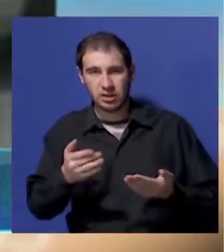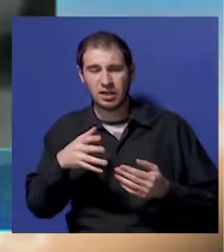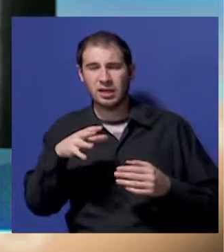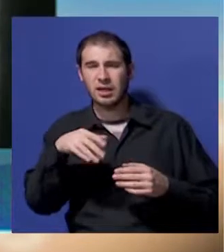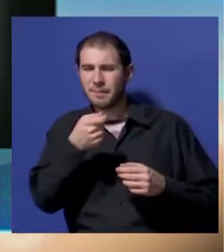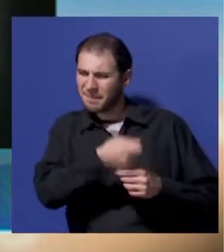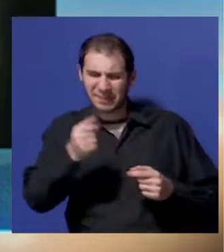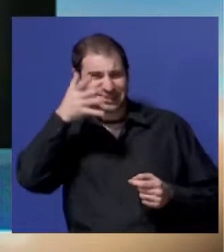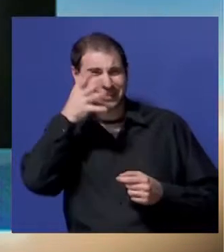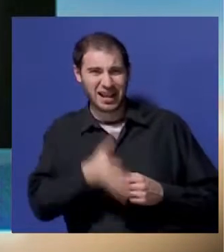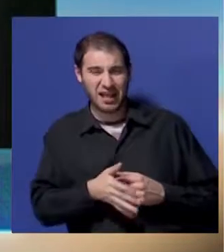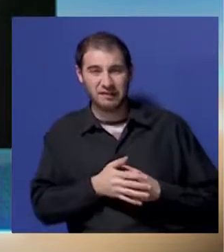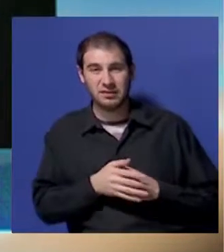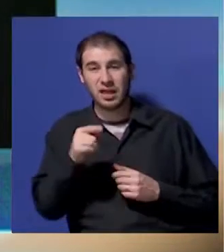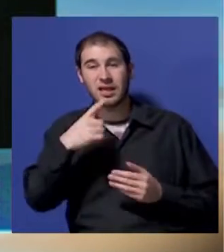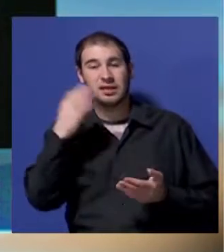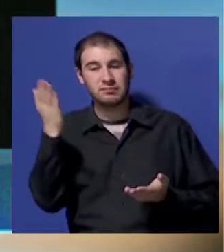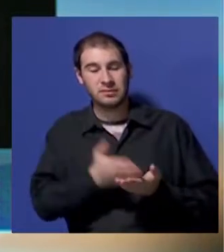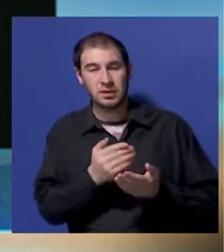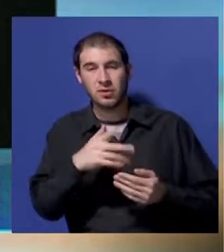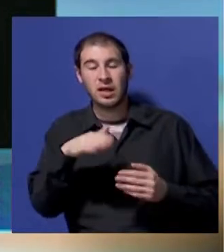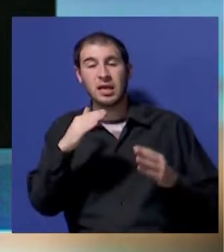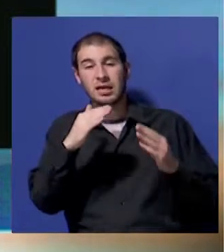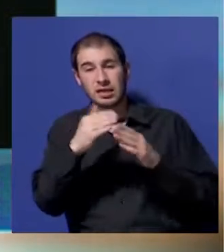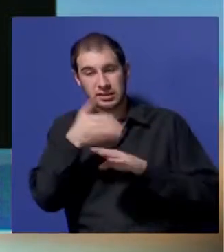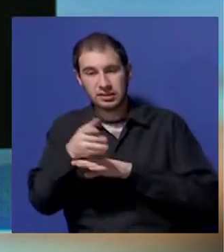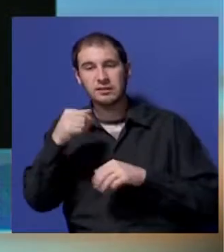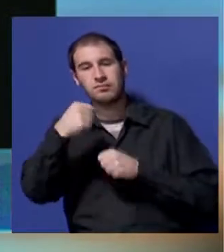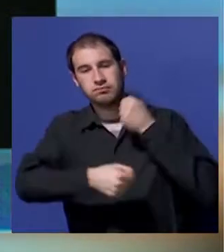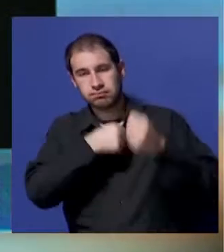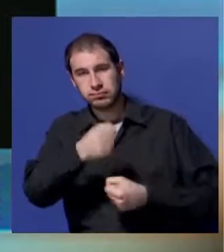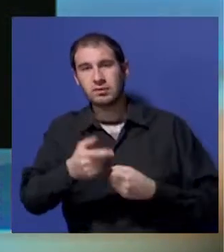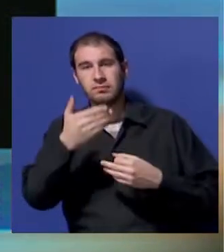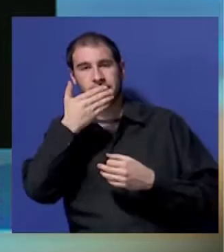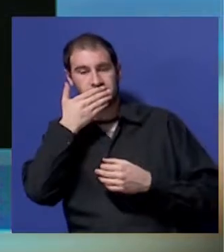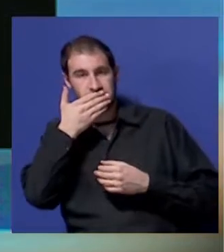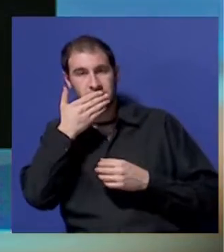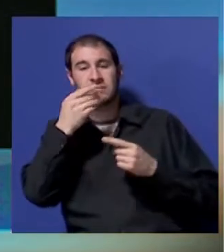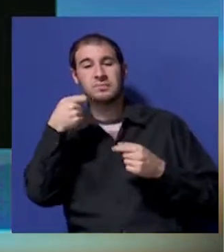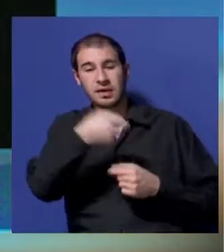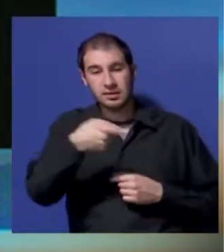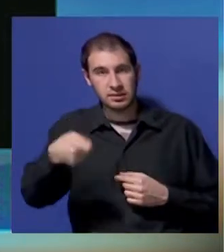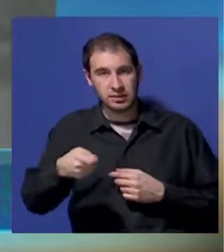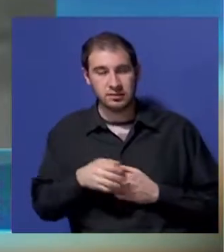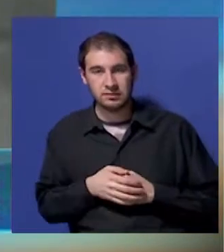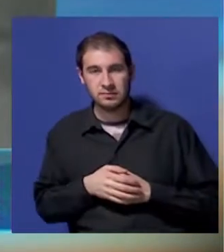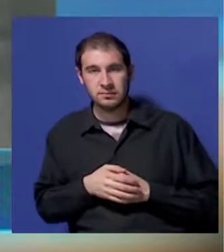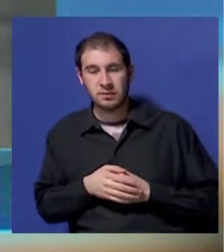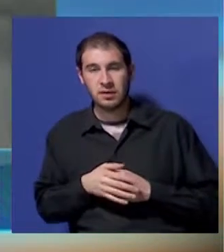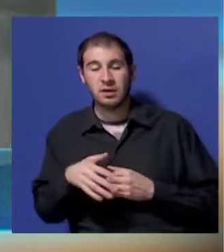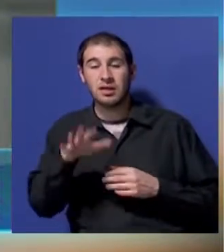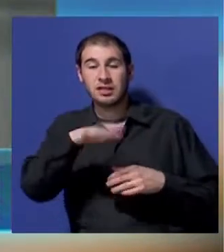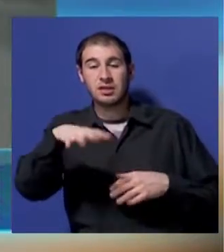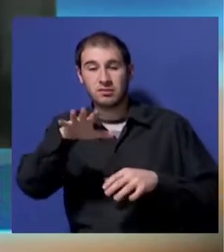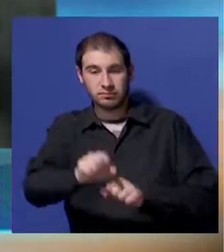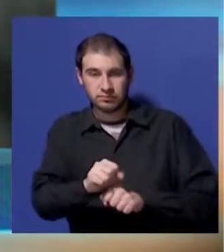aberrantes. Ahí en la condena hablaba de allanamientos, torturas, desapariciones y asesinatos, apropiación de